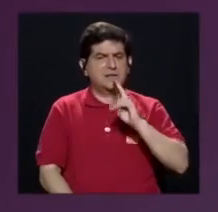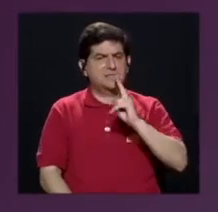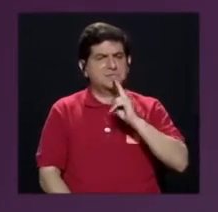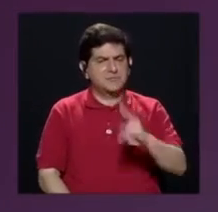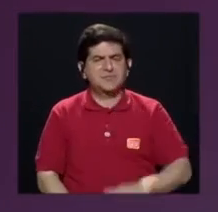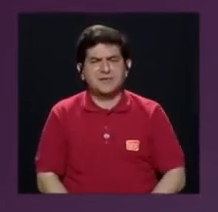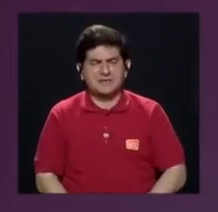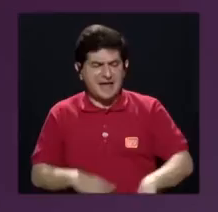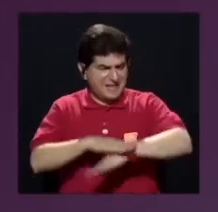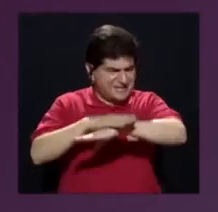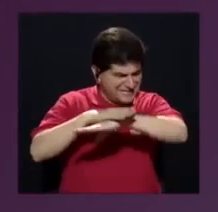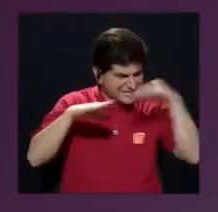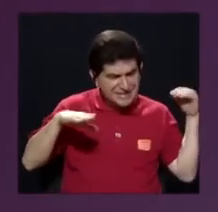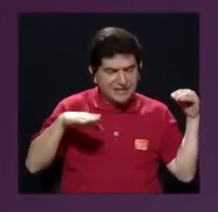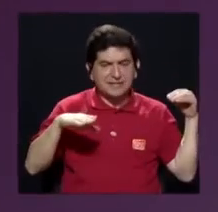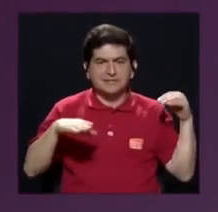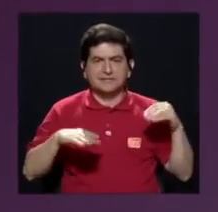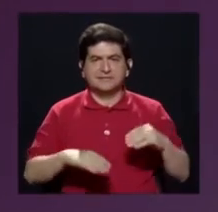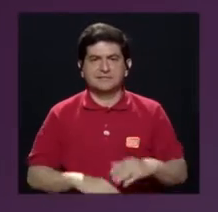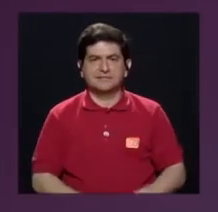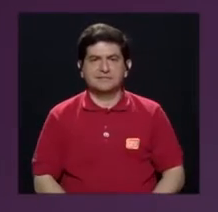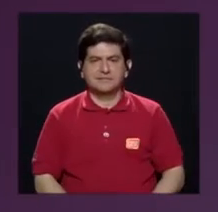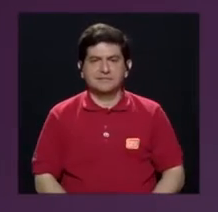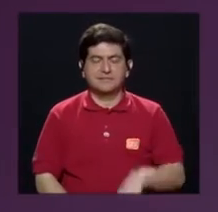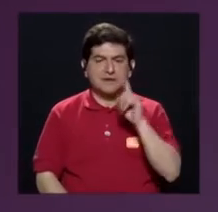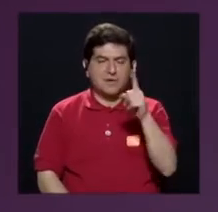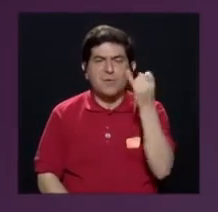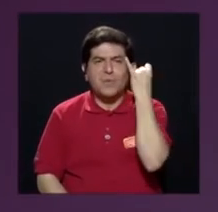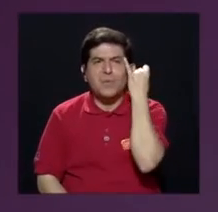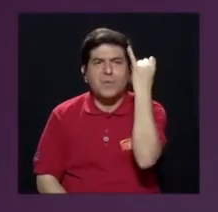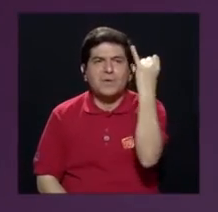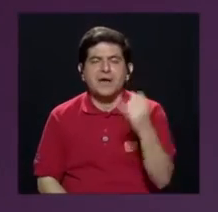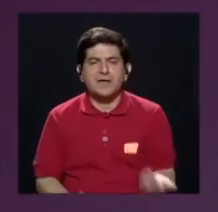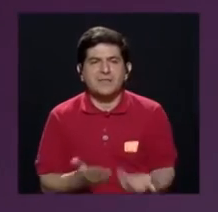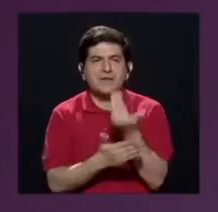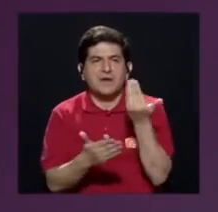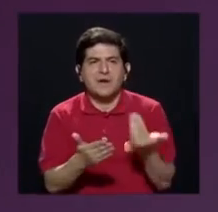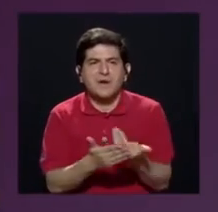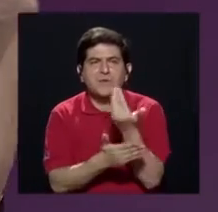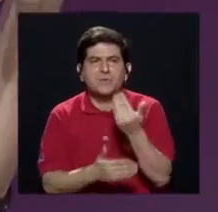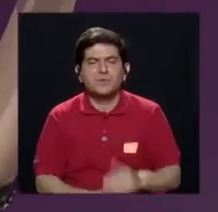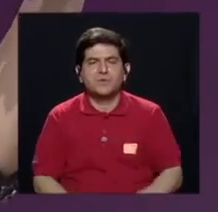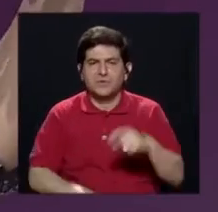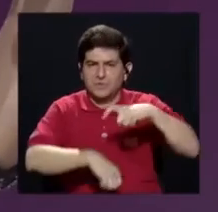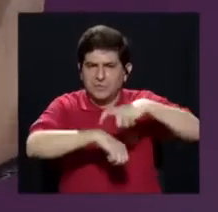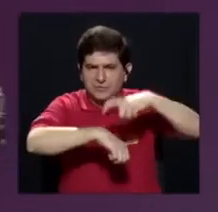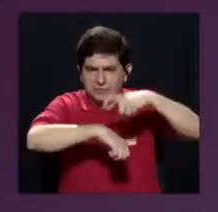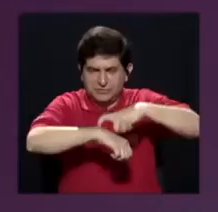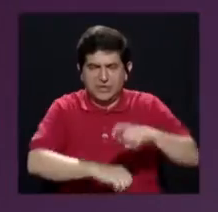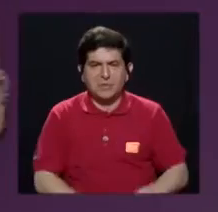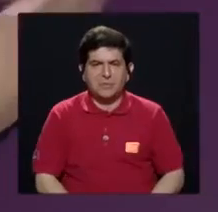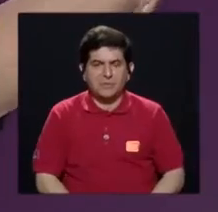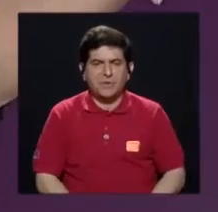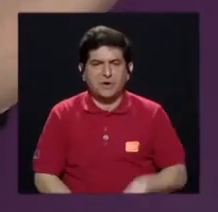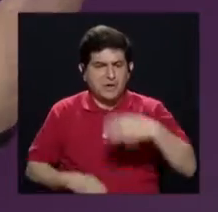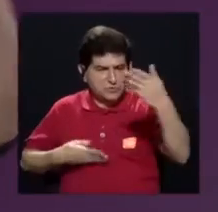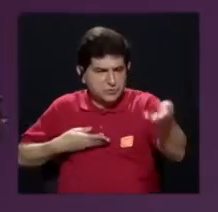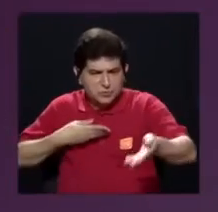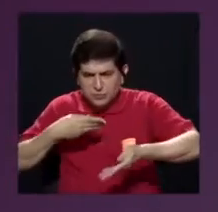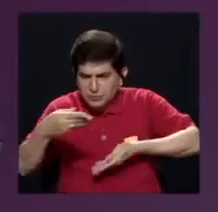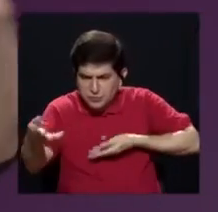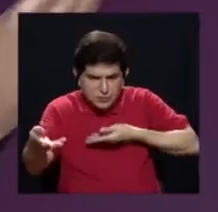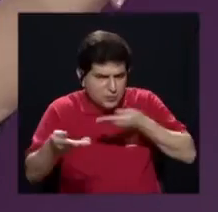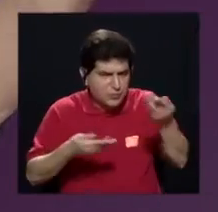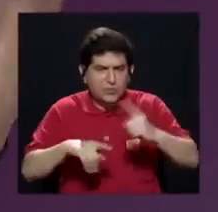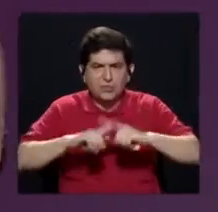¿no? Uh-huh. Entonces, un movimiento, una tendencia que ha habido en las últimas décadas ha sido un intercambio